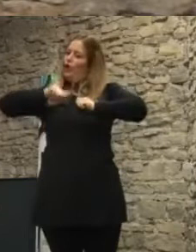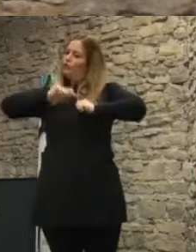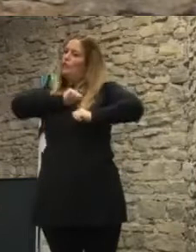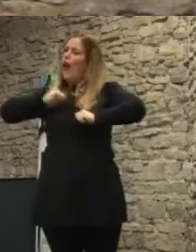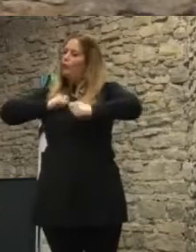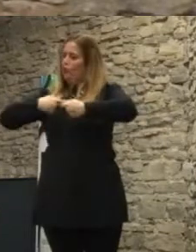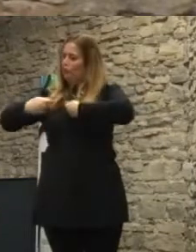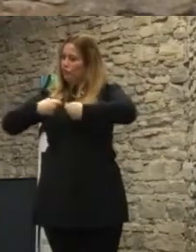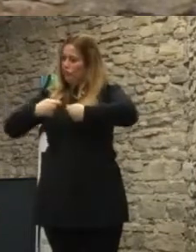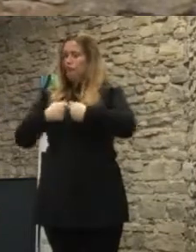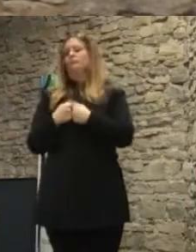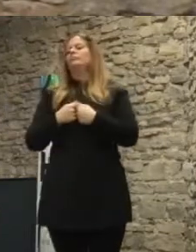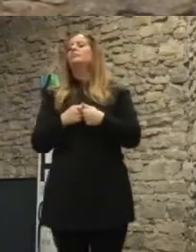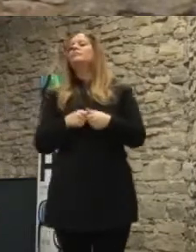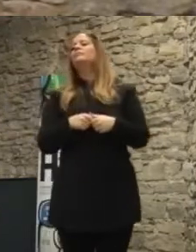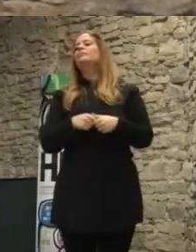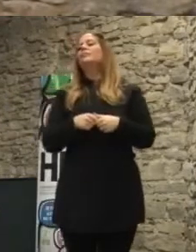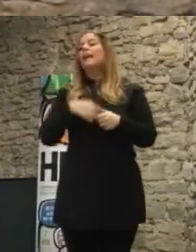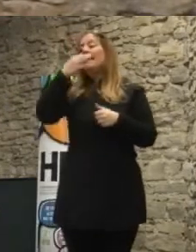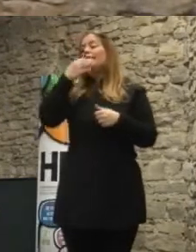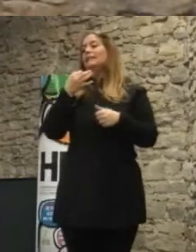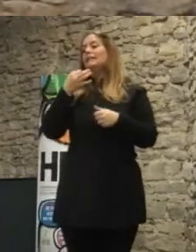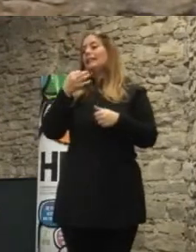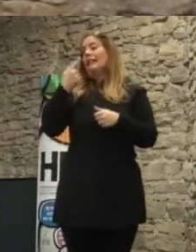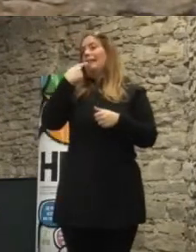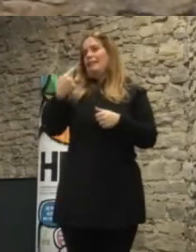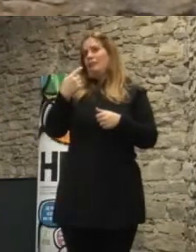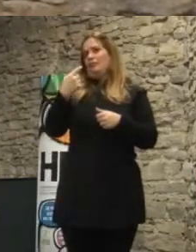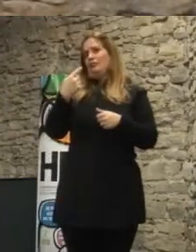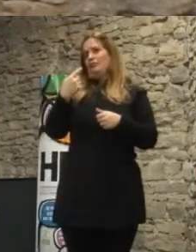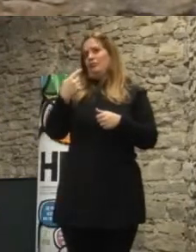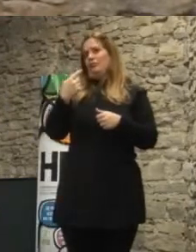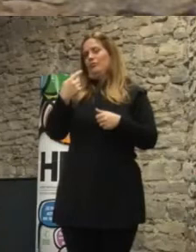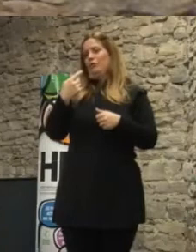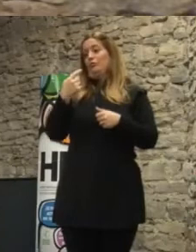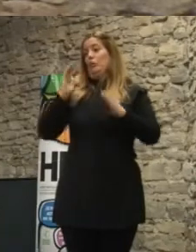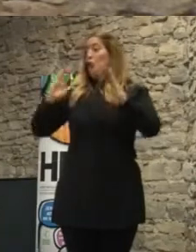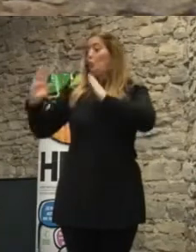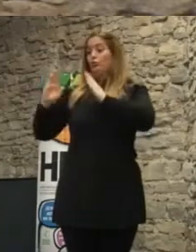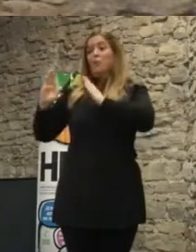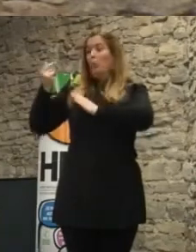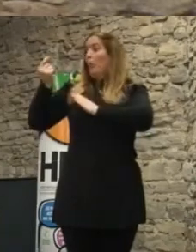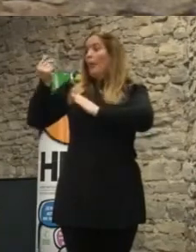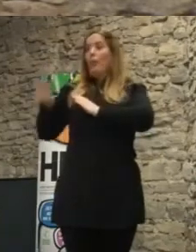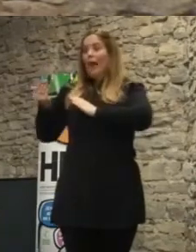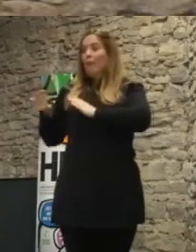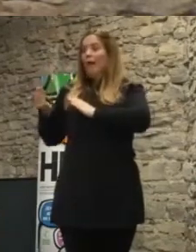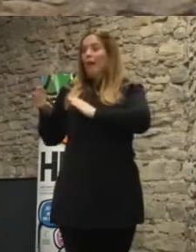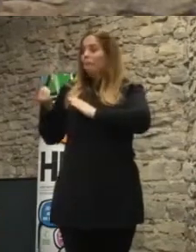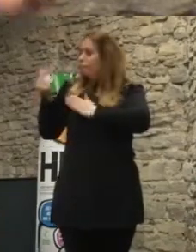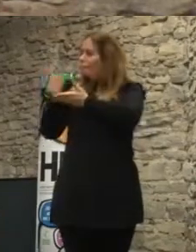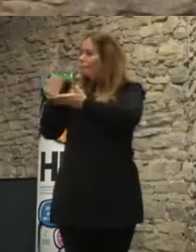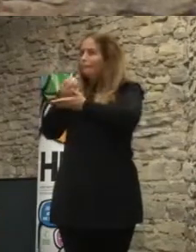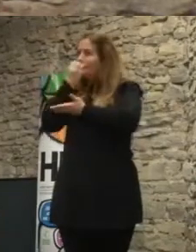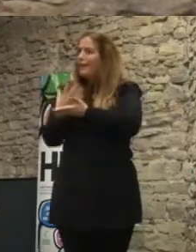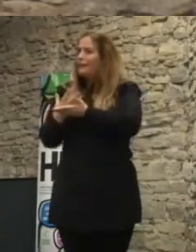seguimos la máxima esta que durante un tiempo de bonanza pues se instaló en la Administración, que es monta